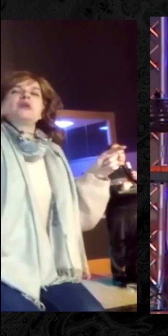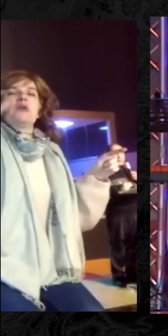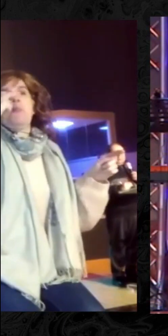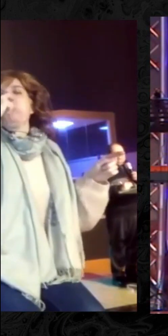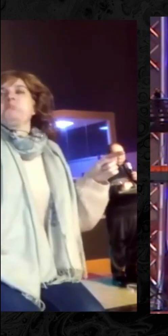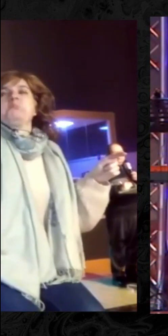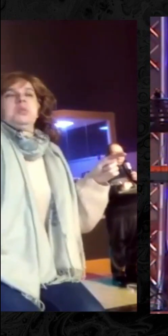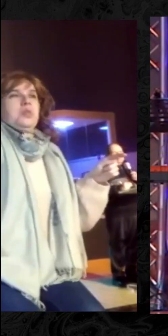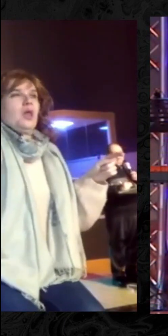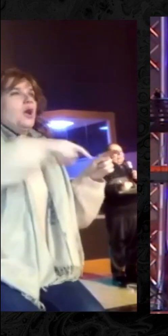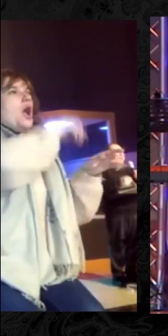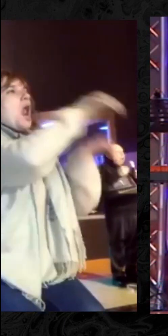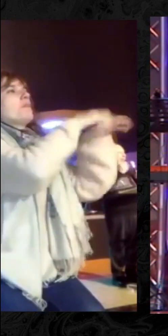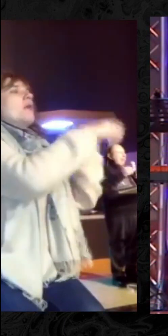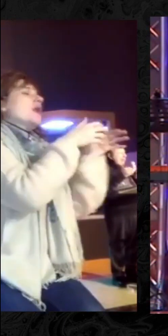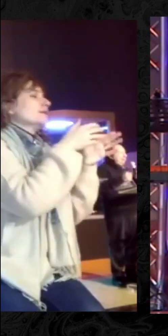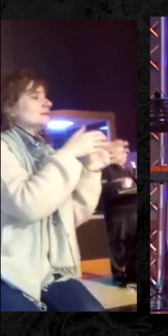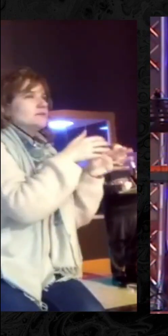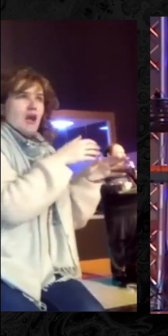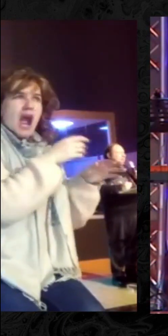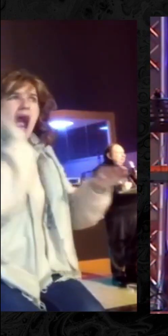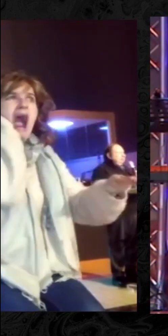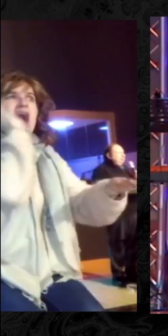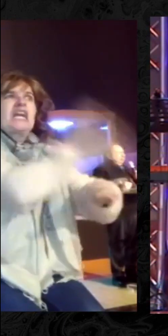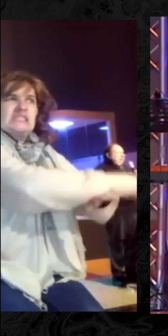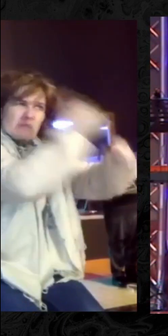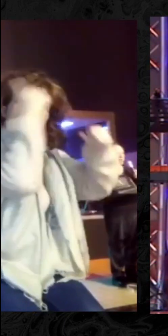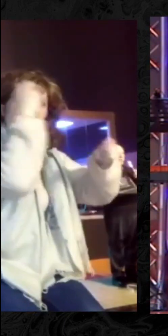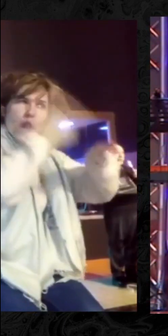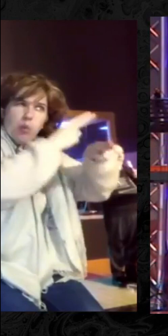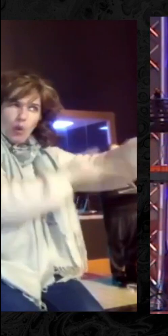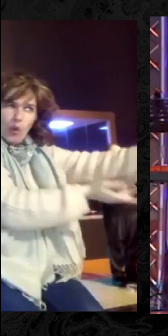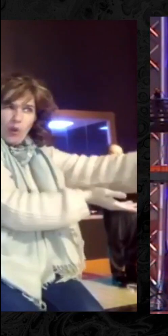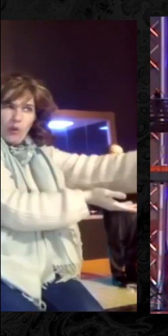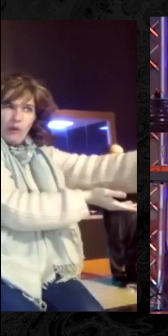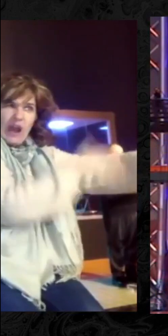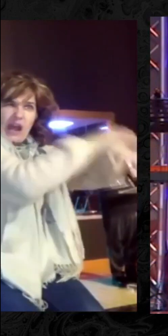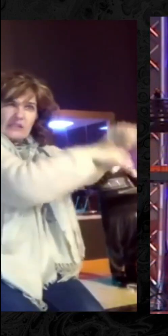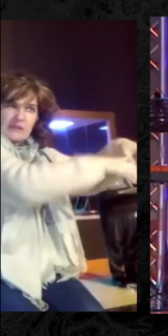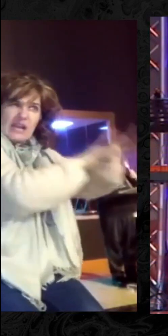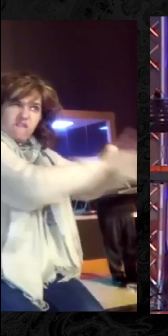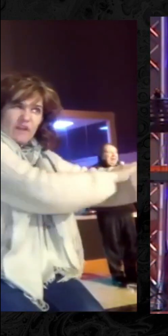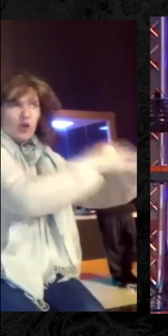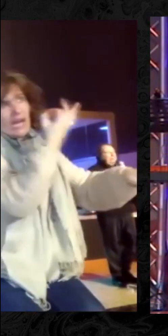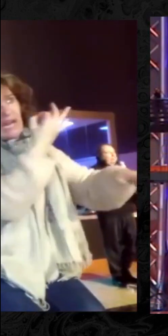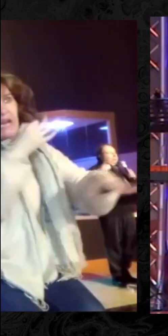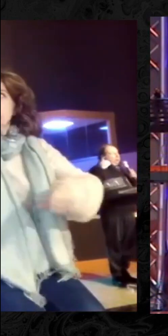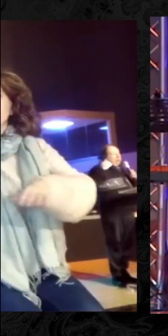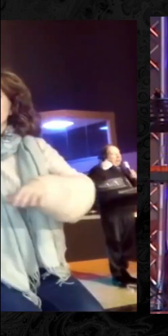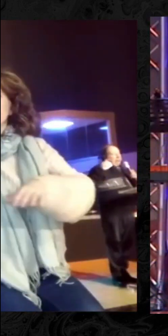humana hay más condena hay más condenas yo estoy en contra